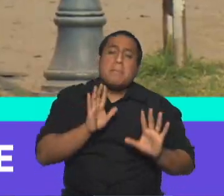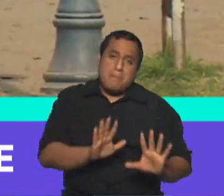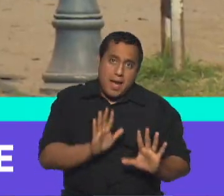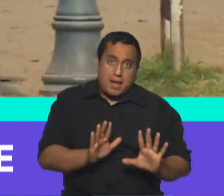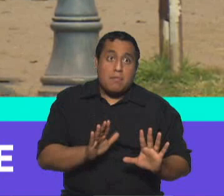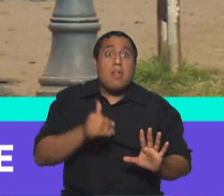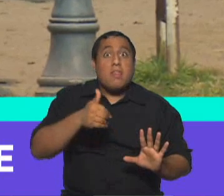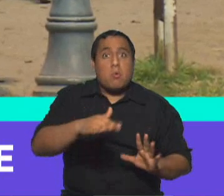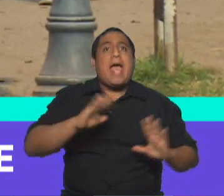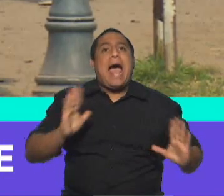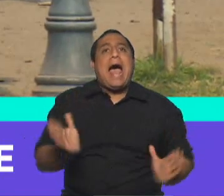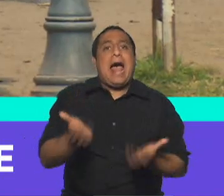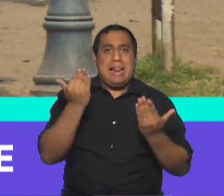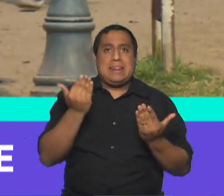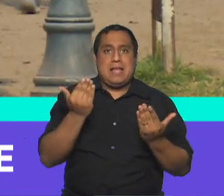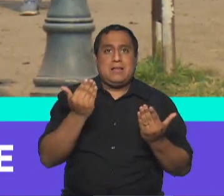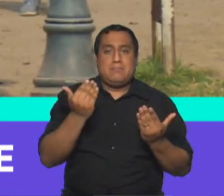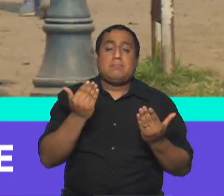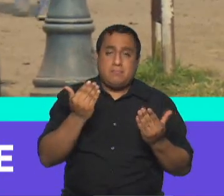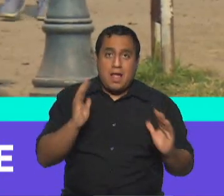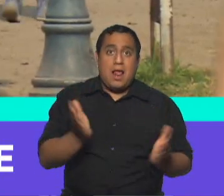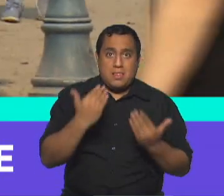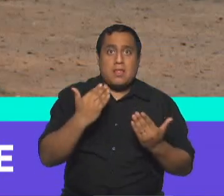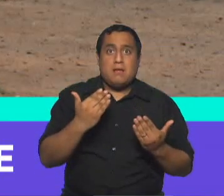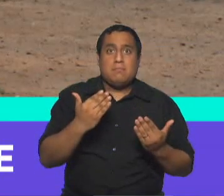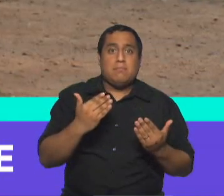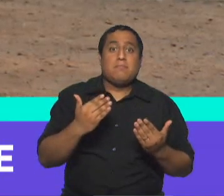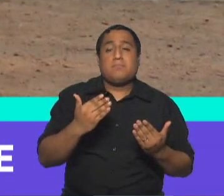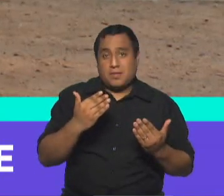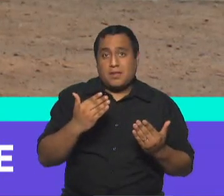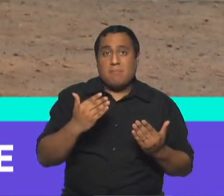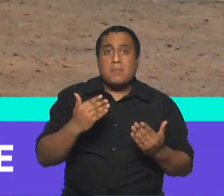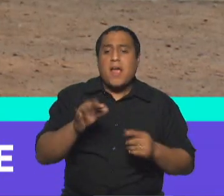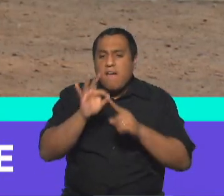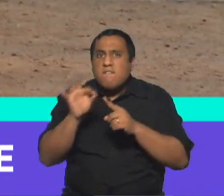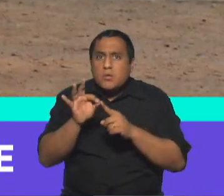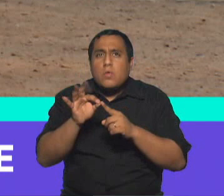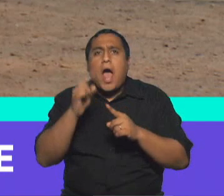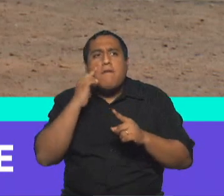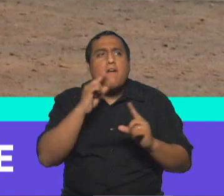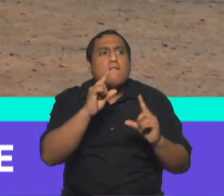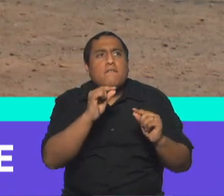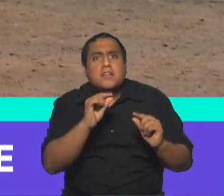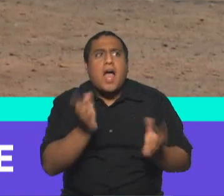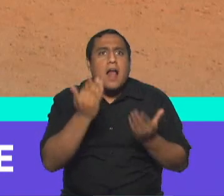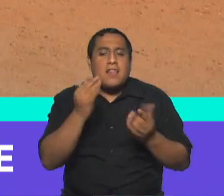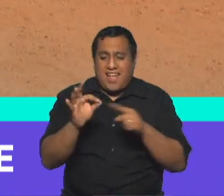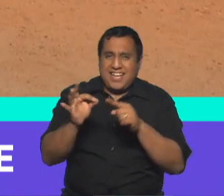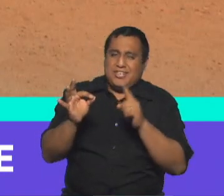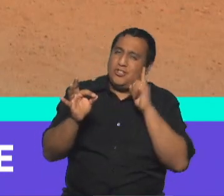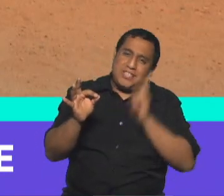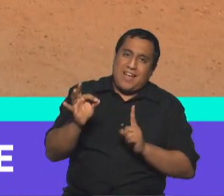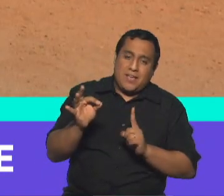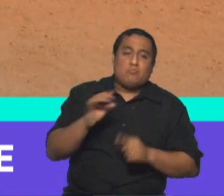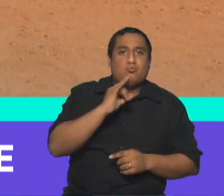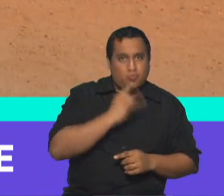alta epidemiológica, que esa es cronológica. Dicen que el virus no sabe leer el calendario, pero bueno. Después hay una alta clínica. Necesitamos